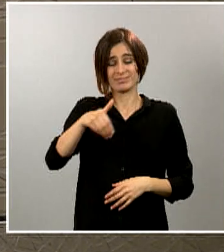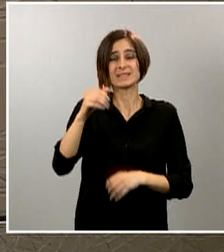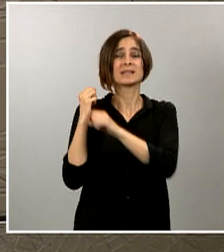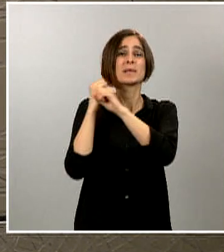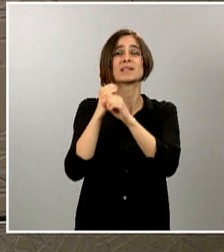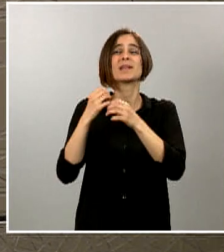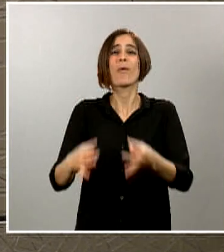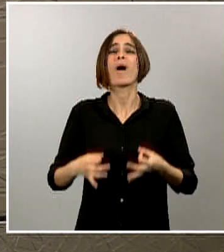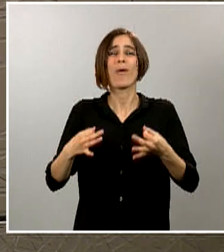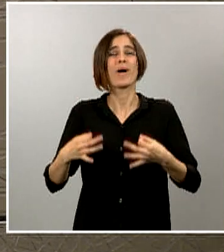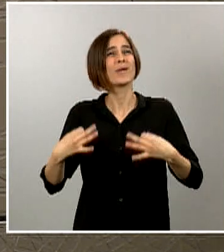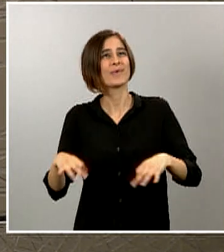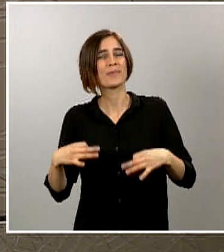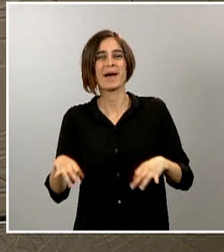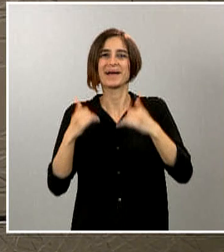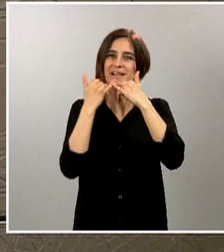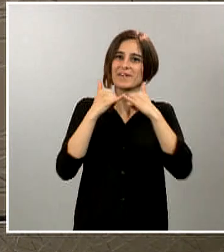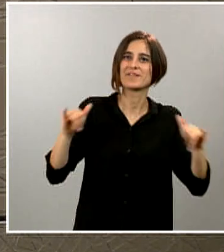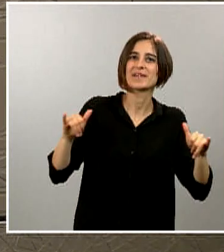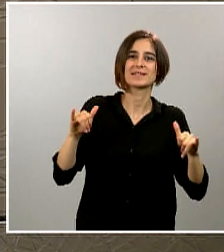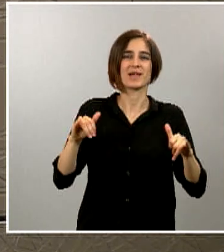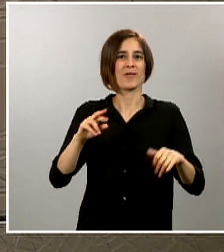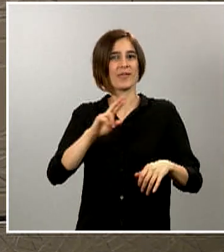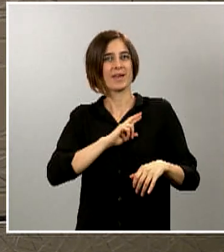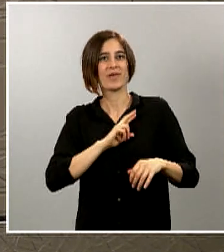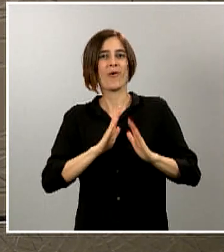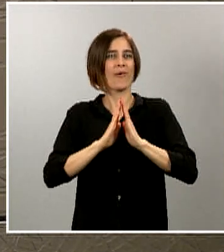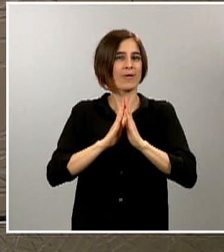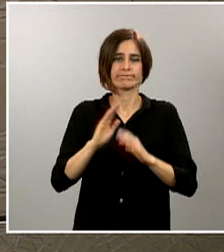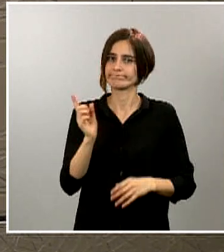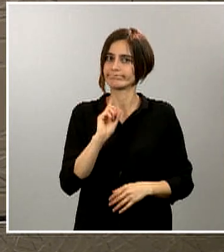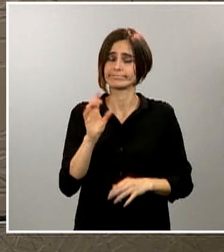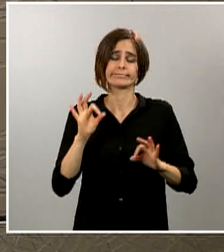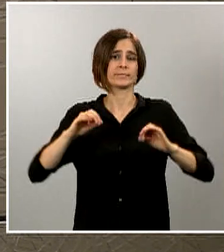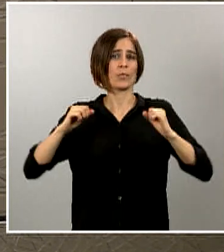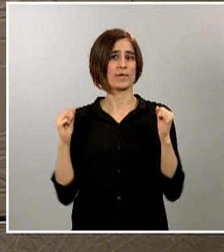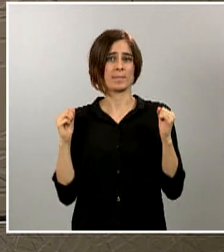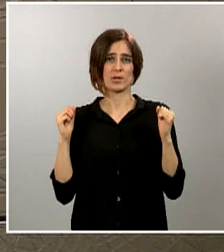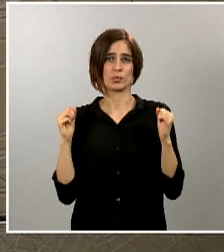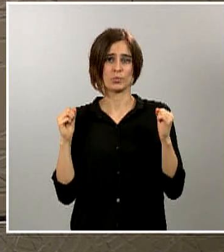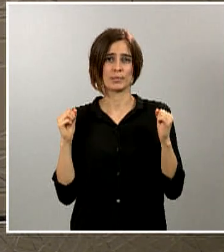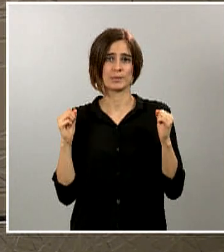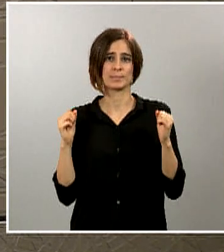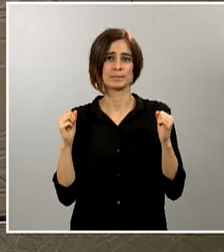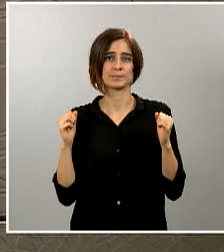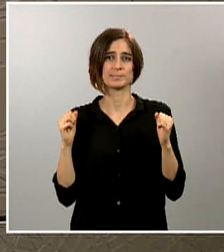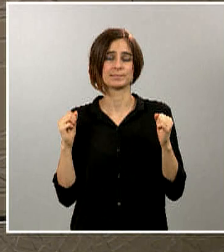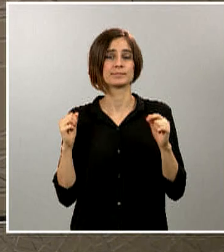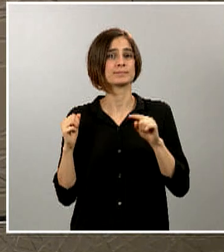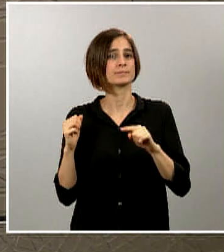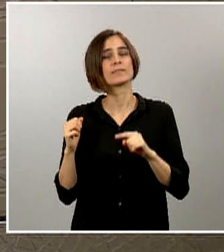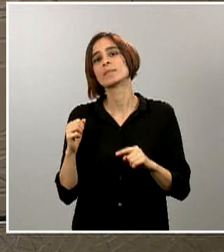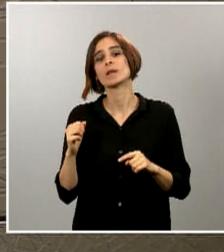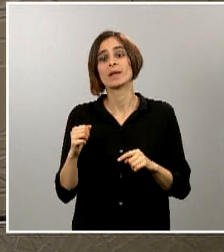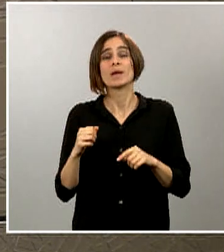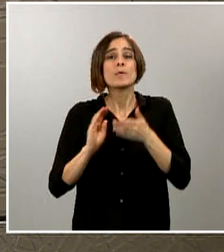de festividad o de ceremonias religiosas, sino de confinamiento, y en la que es básico que los bienes esenciales, como